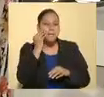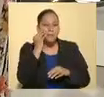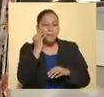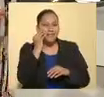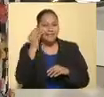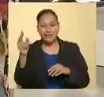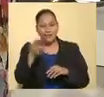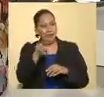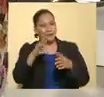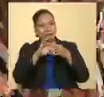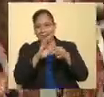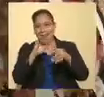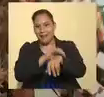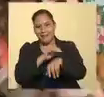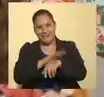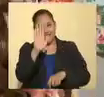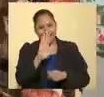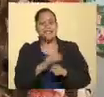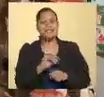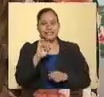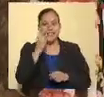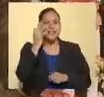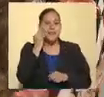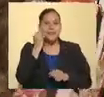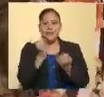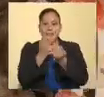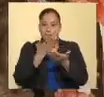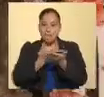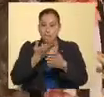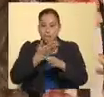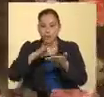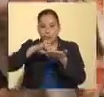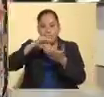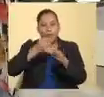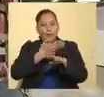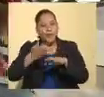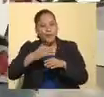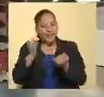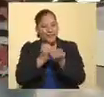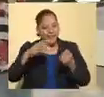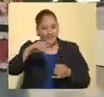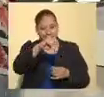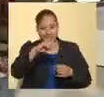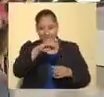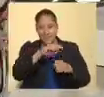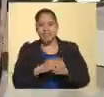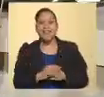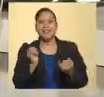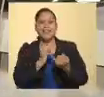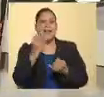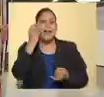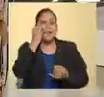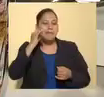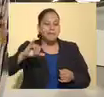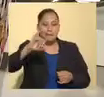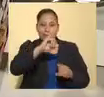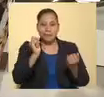mejores amigos, ¿verdad? Ay, el limón. Limón y el para desinfectar. ¿No? Y el vinagre. Y el vinagre. Tablas para picar,